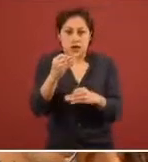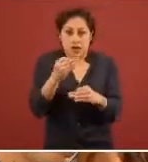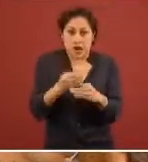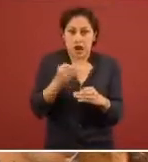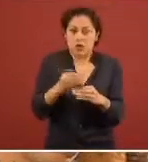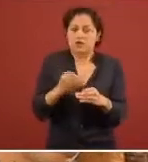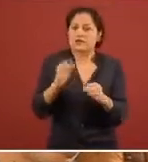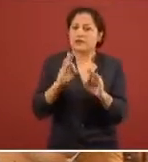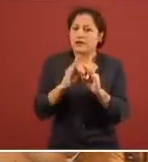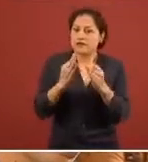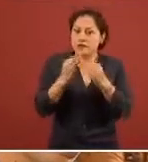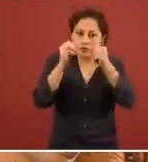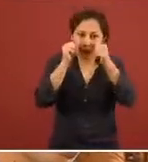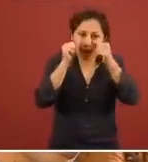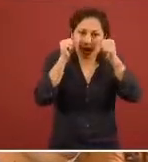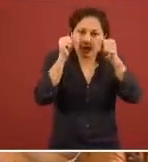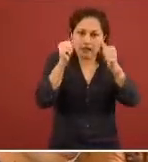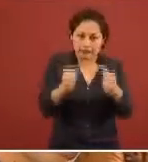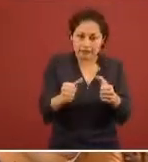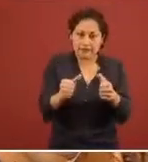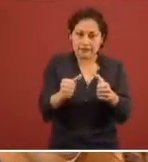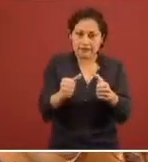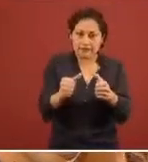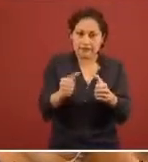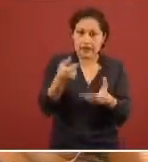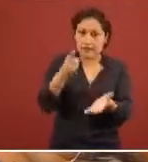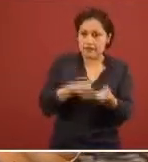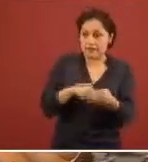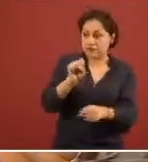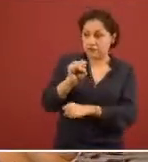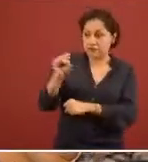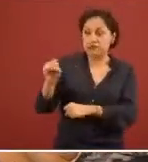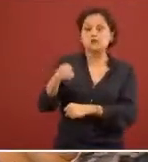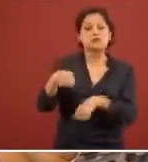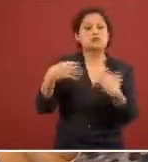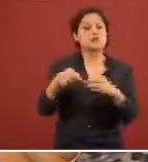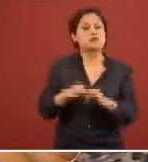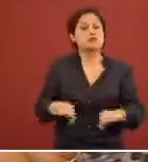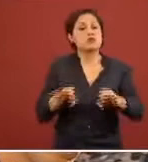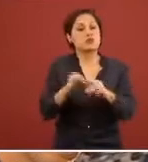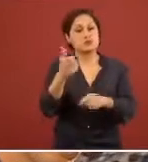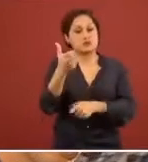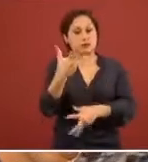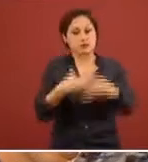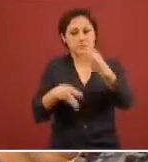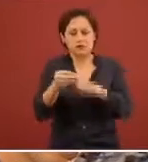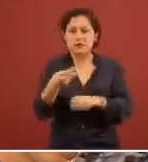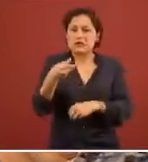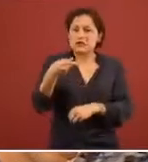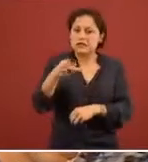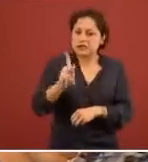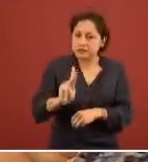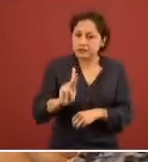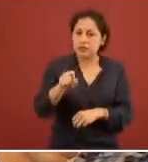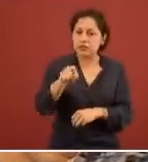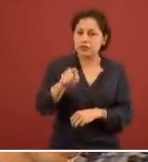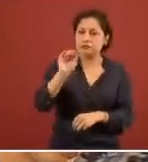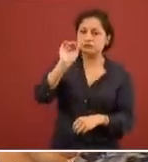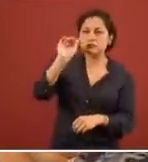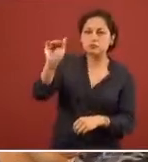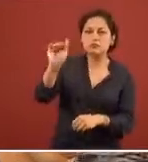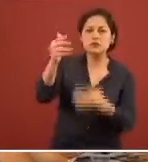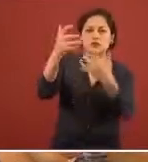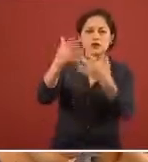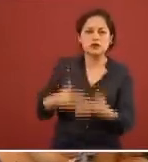esta estrategia que está manejando el sector salud. Sin embargo, pues se le ha pedido parar a una de las industrias tal vez